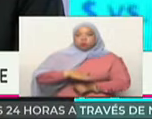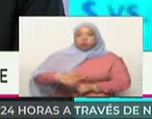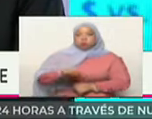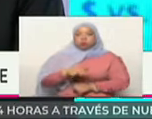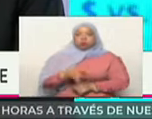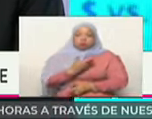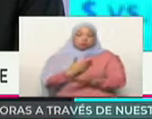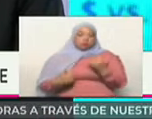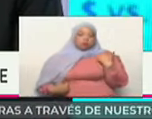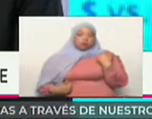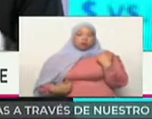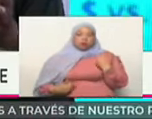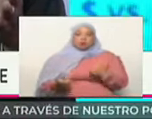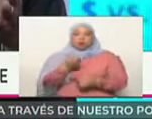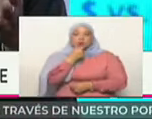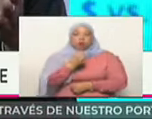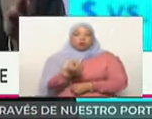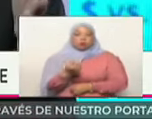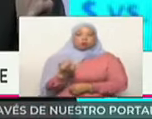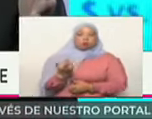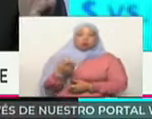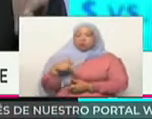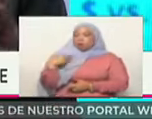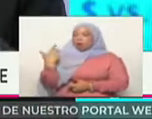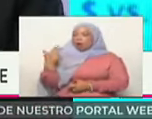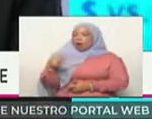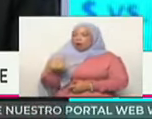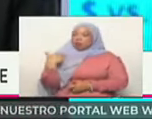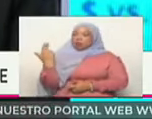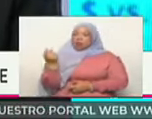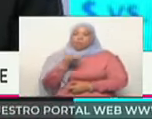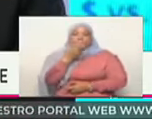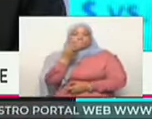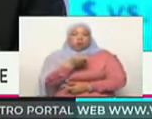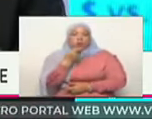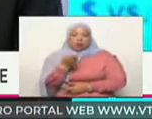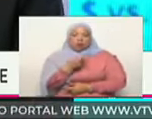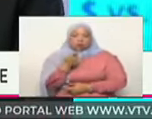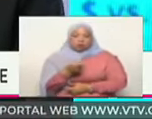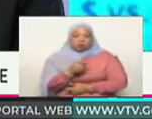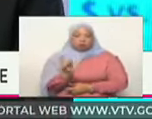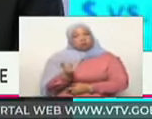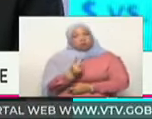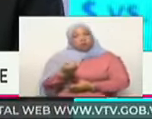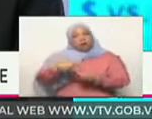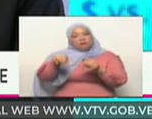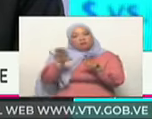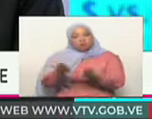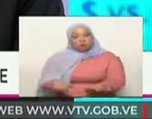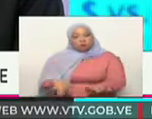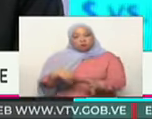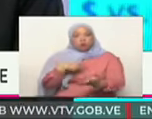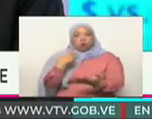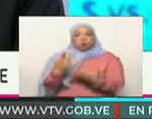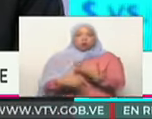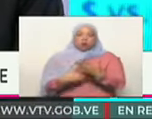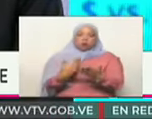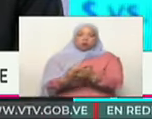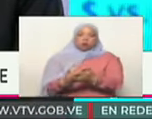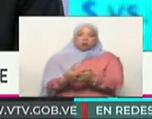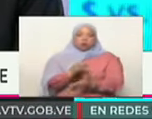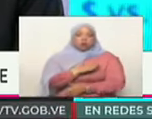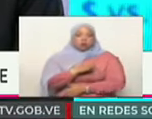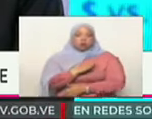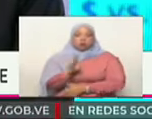ser presidente tenía que ir a pactar con las élites económicas, políticas, mediáticas. Y abandonó el programa de cambio